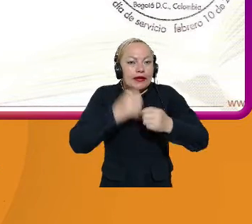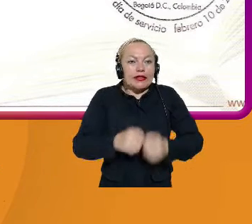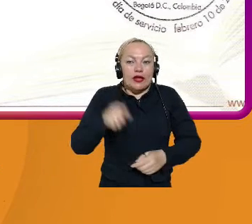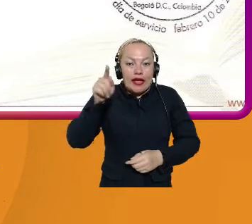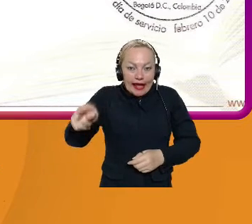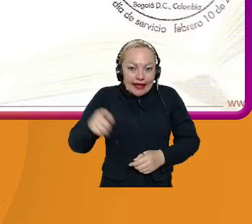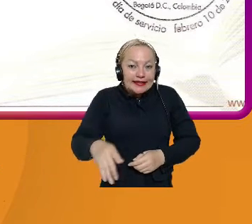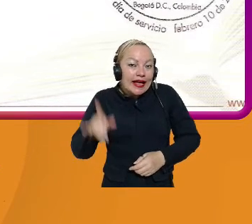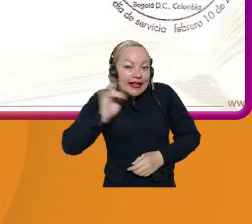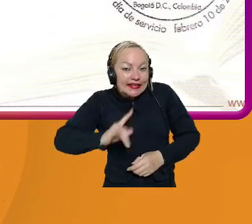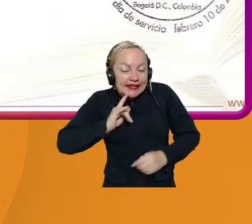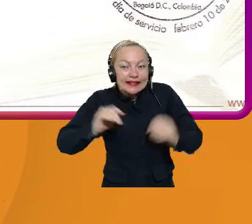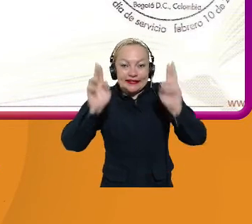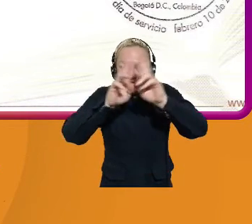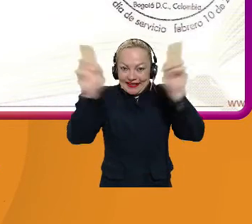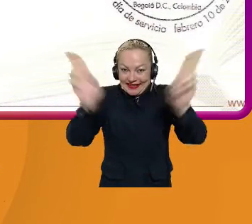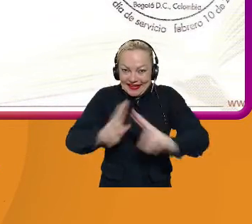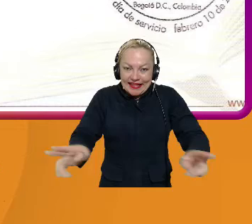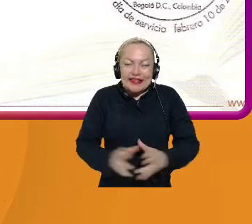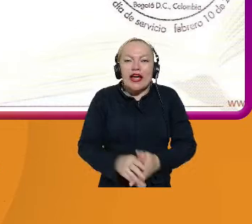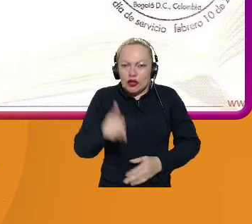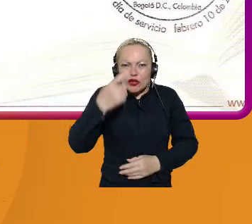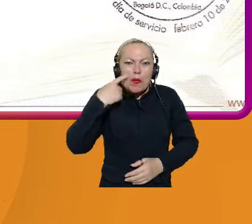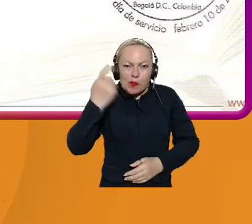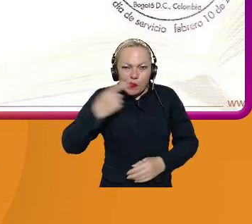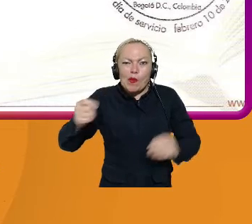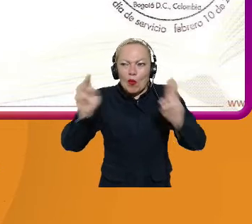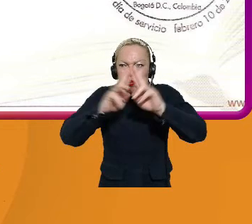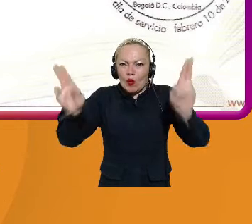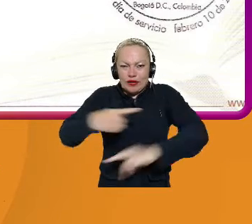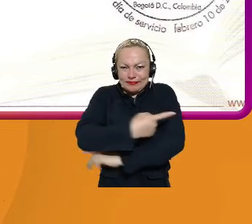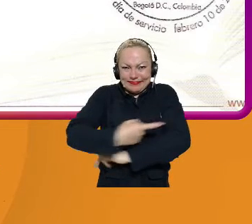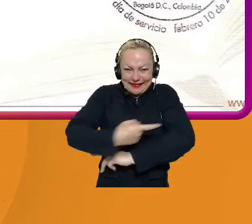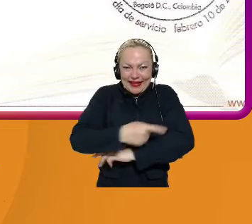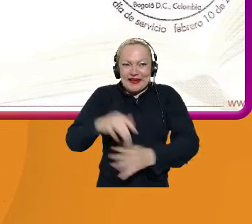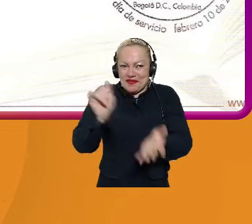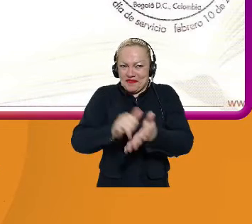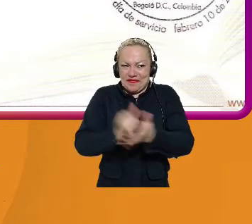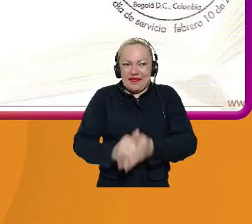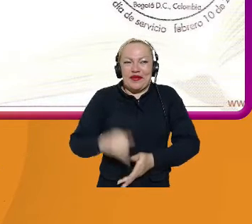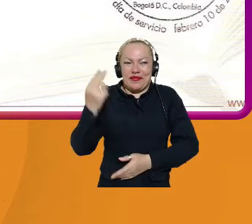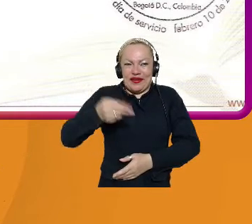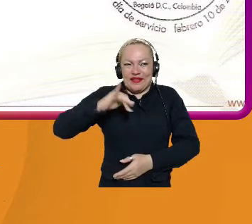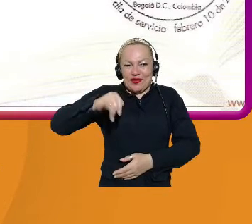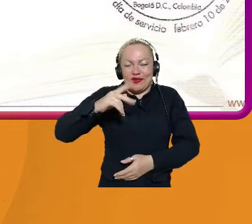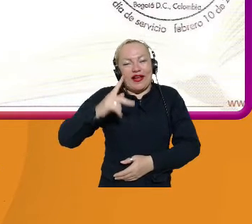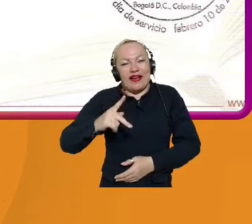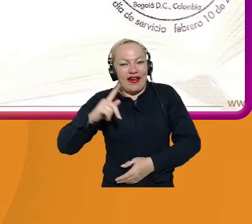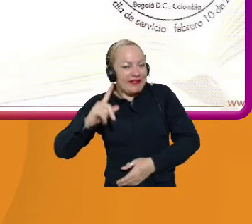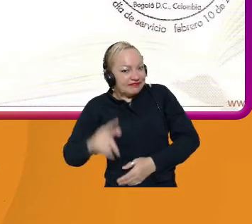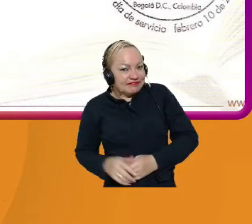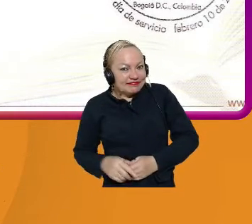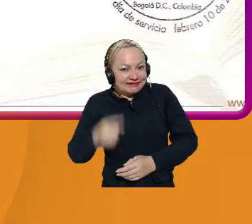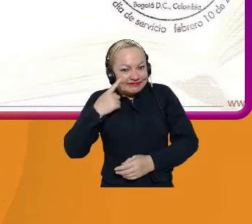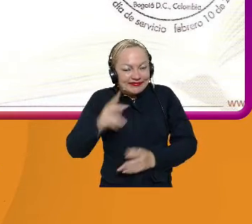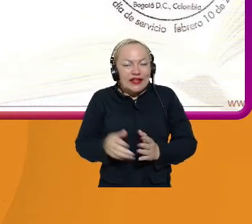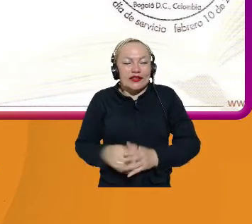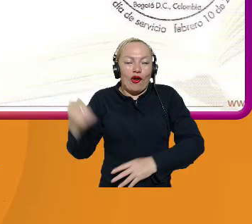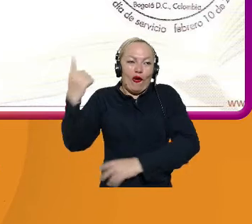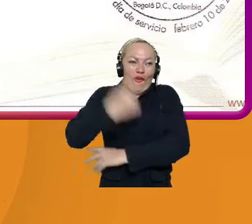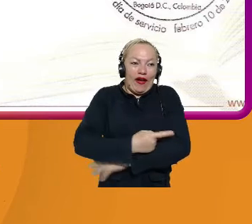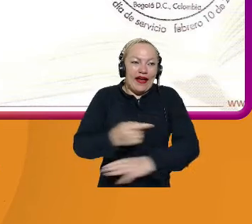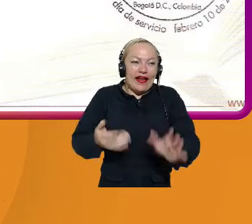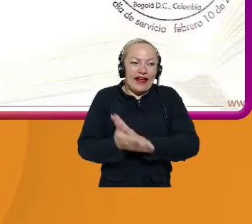Tú la quieres escuchar, buscas HJCK en internet y encuentras música clásica todo el día. La emisora